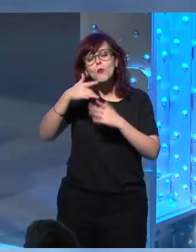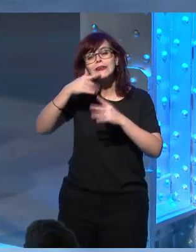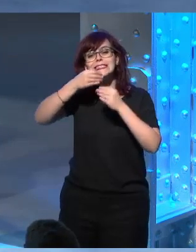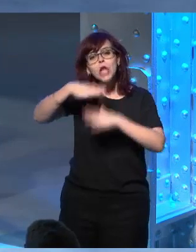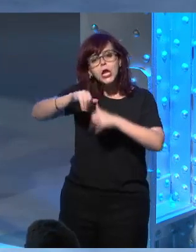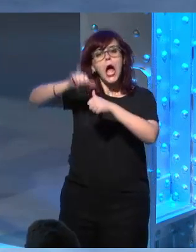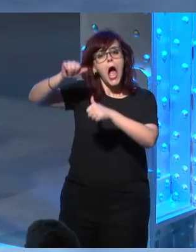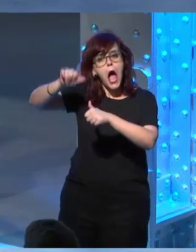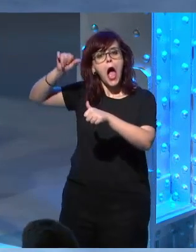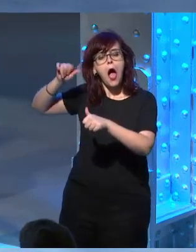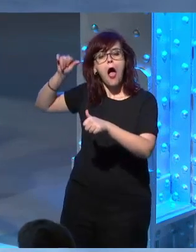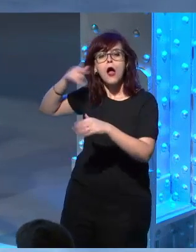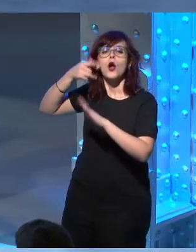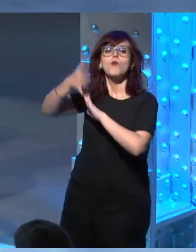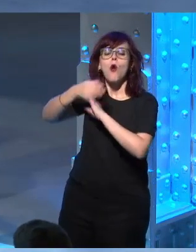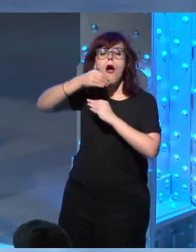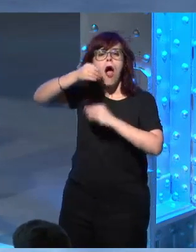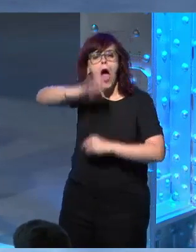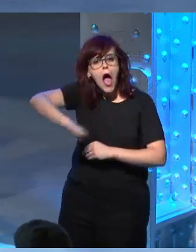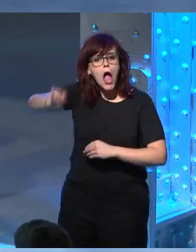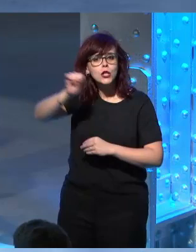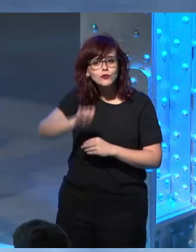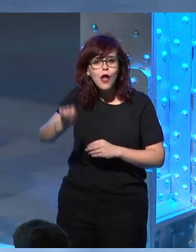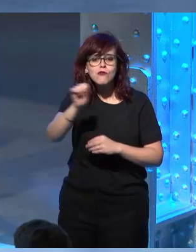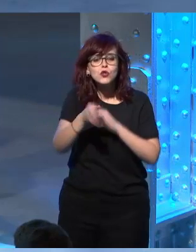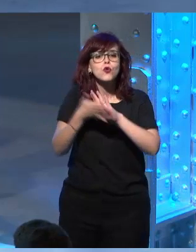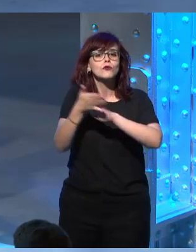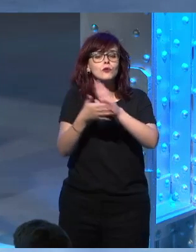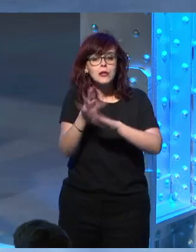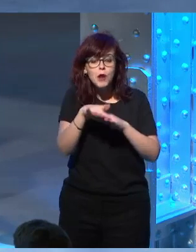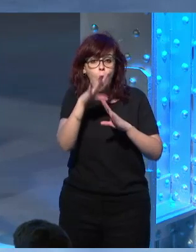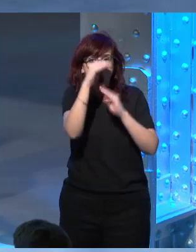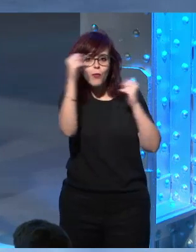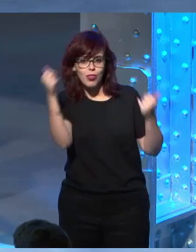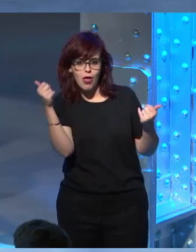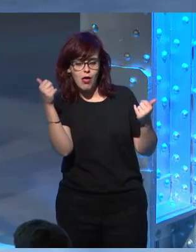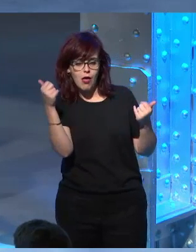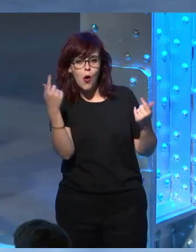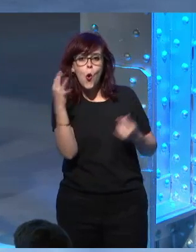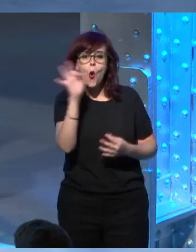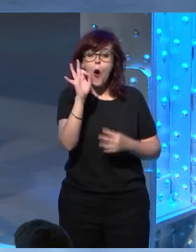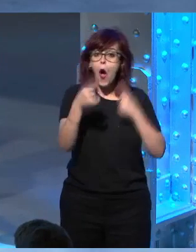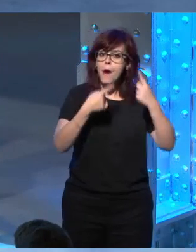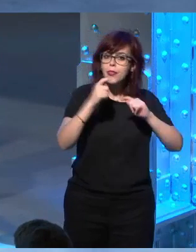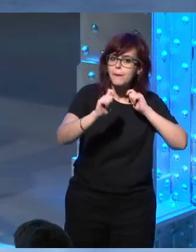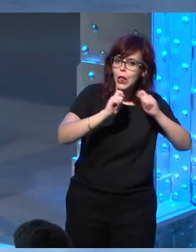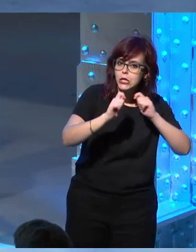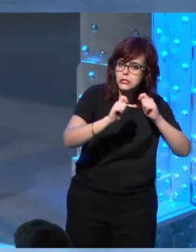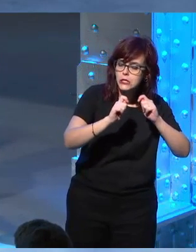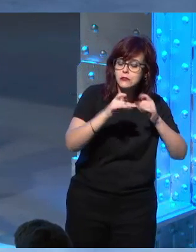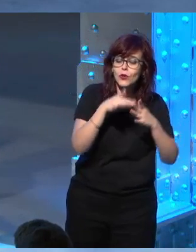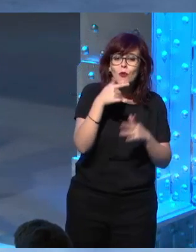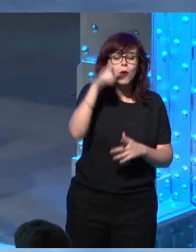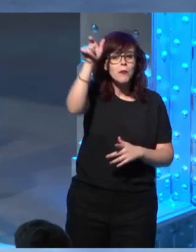carril, de mucho tiempo, de contarlo durante muchos años y olvidamos aspectos básicos, y otras veces los periodistas claramente subestimamos